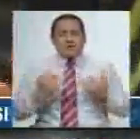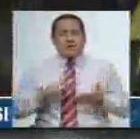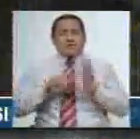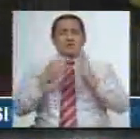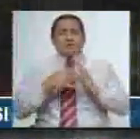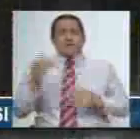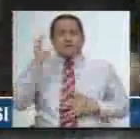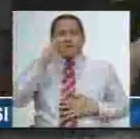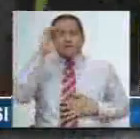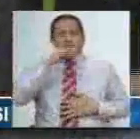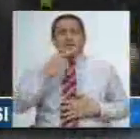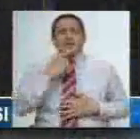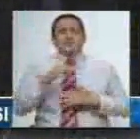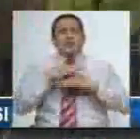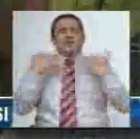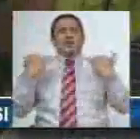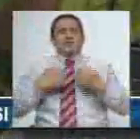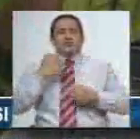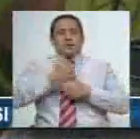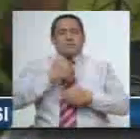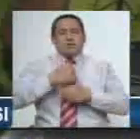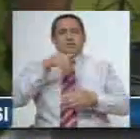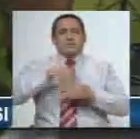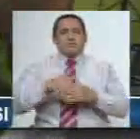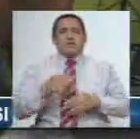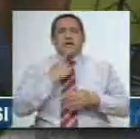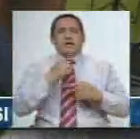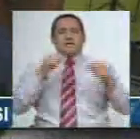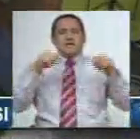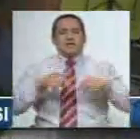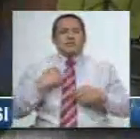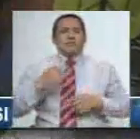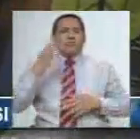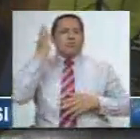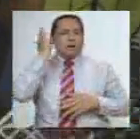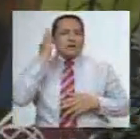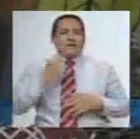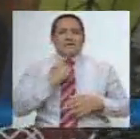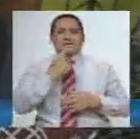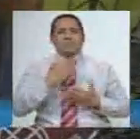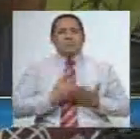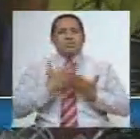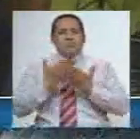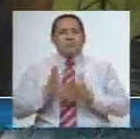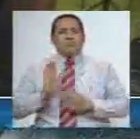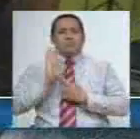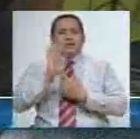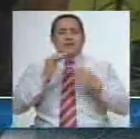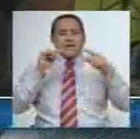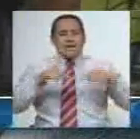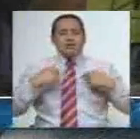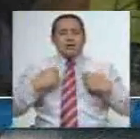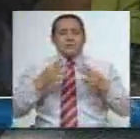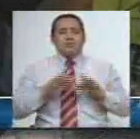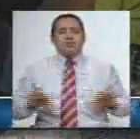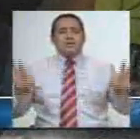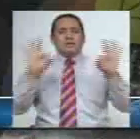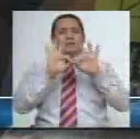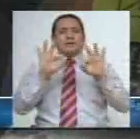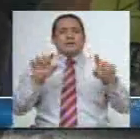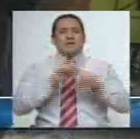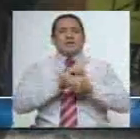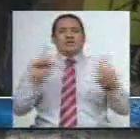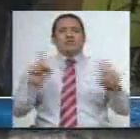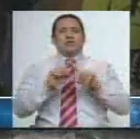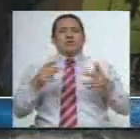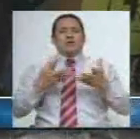único que buscan es perturbar su campaña. Aquí estamos con mujeres, estamos en propuestas, eso es lo que nos importa. Que